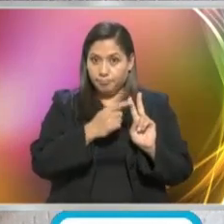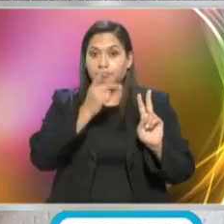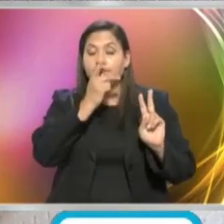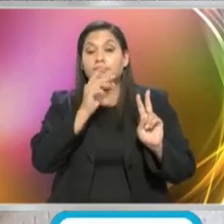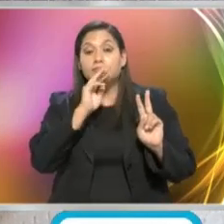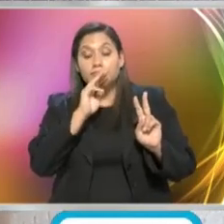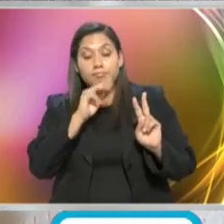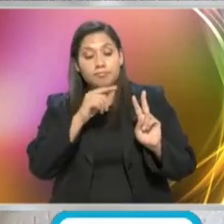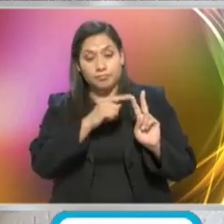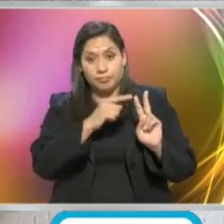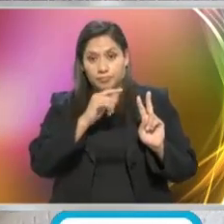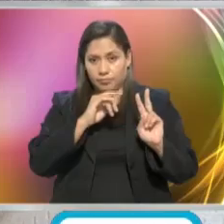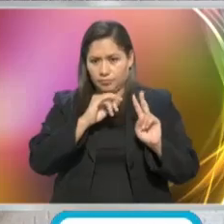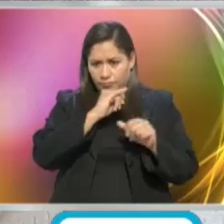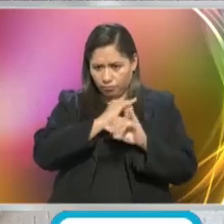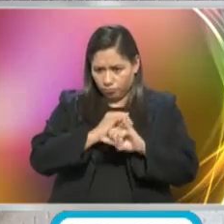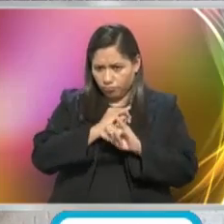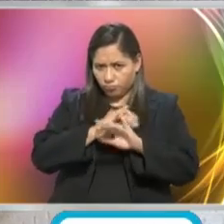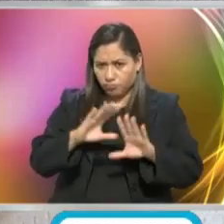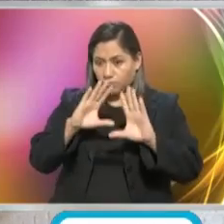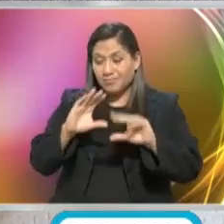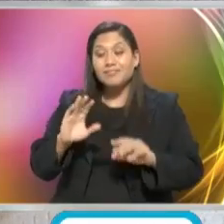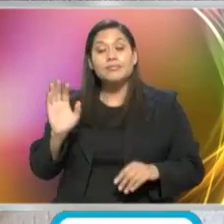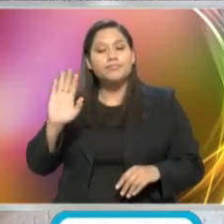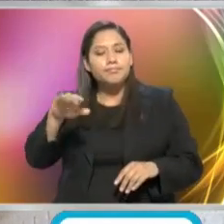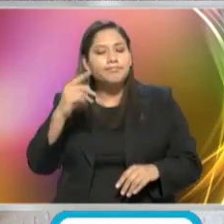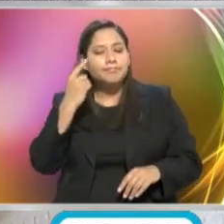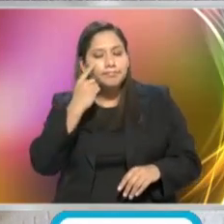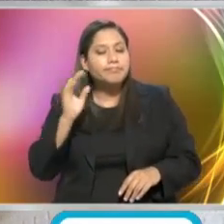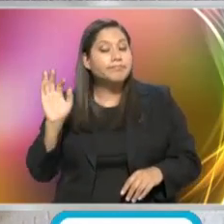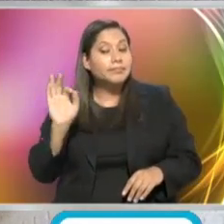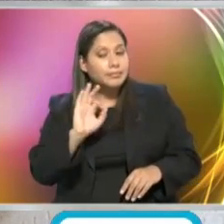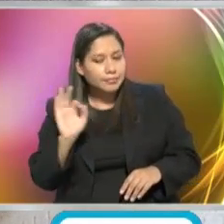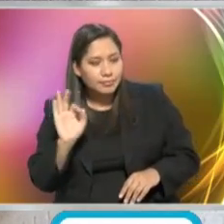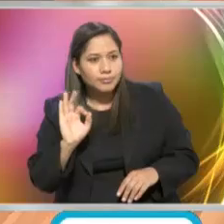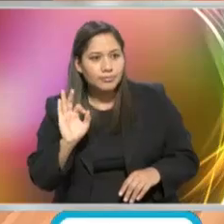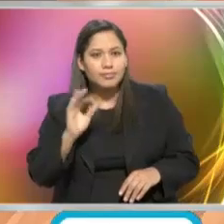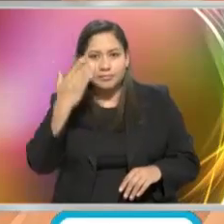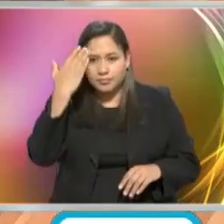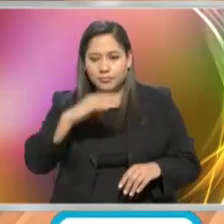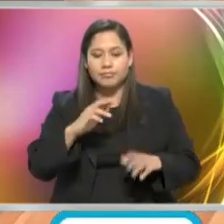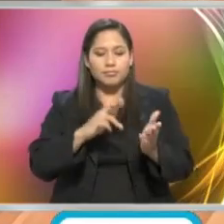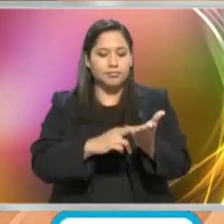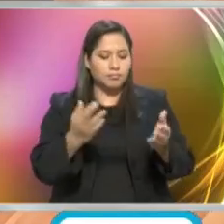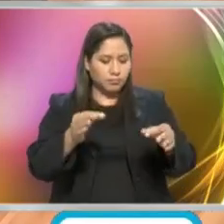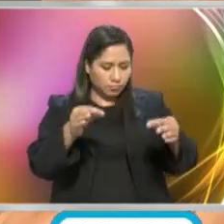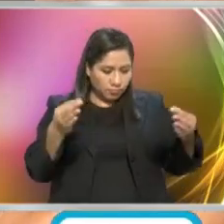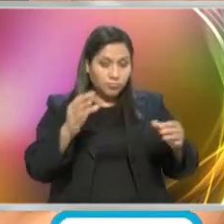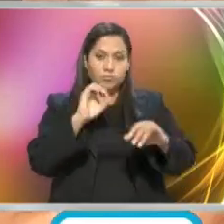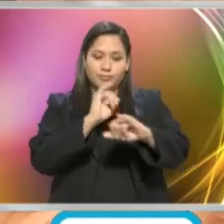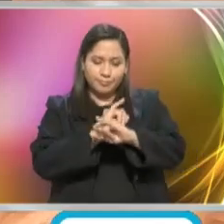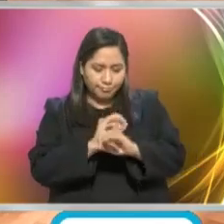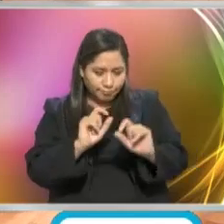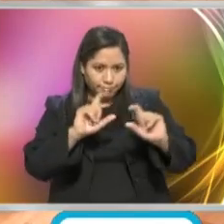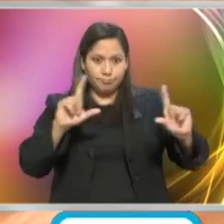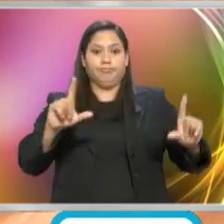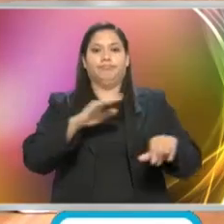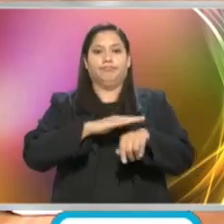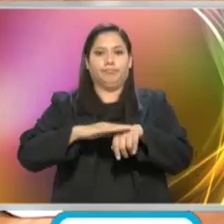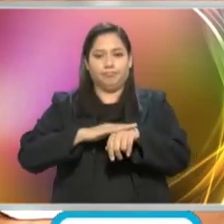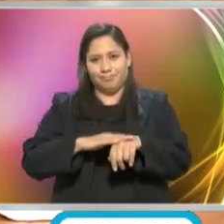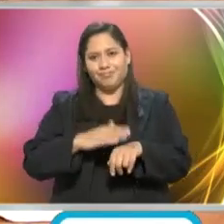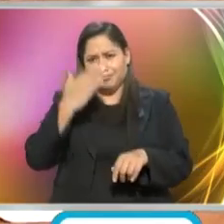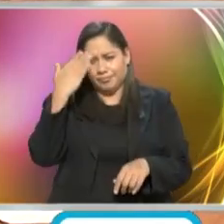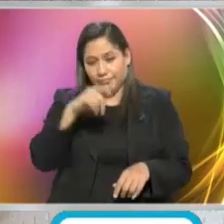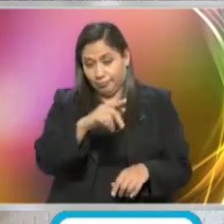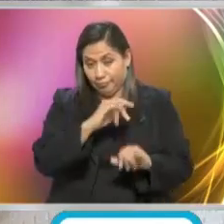mamá la información, decir, hijo, es posible que te suceda esto. Desde el acceso a la pornografía, que por ejemplo, evidentemente no es una